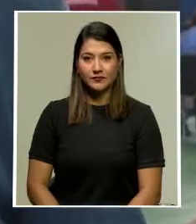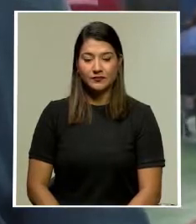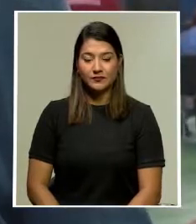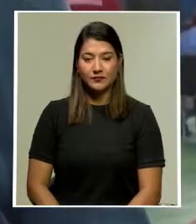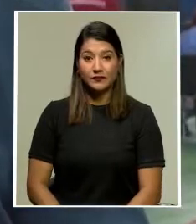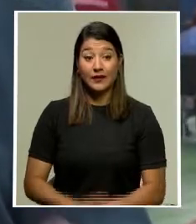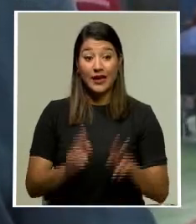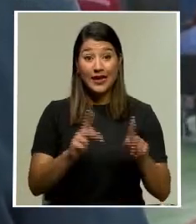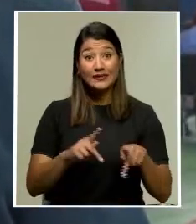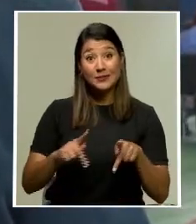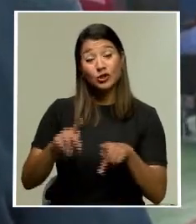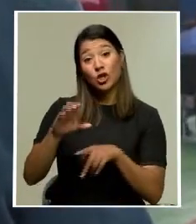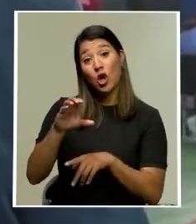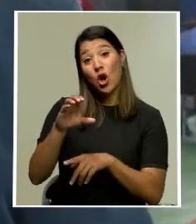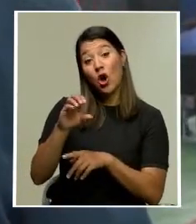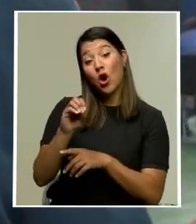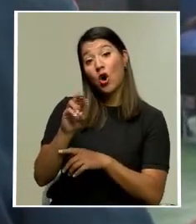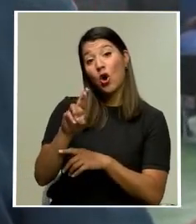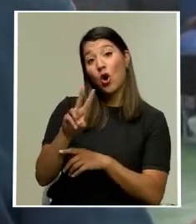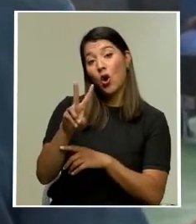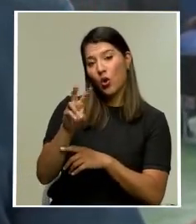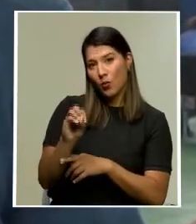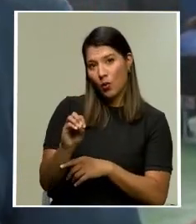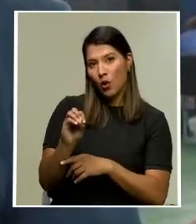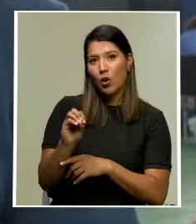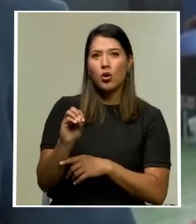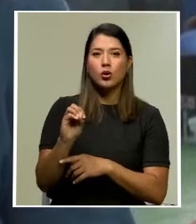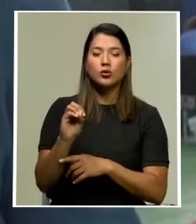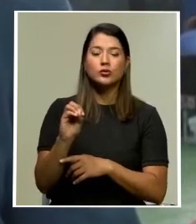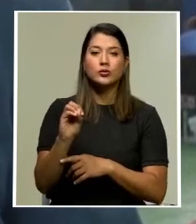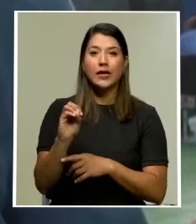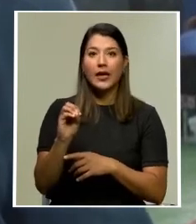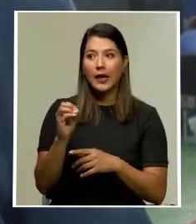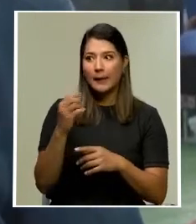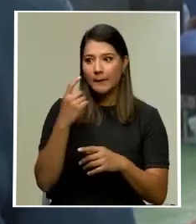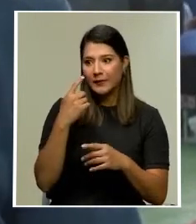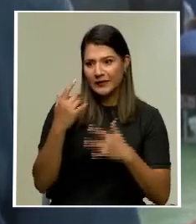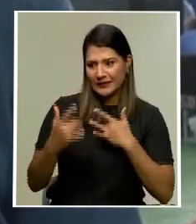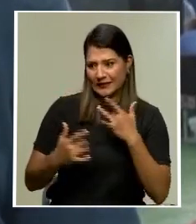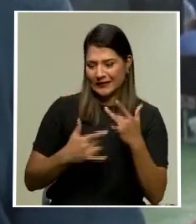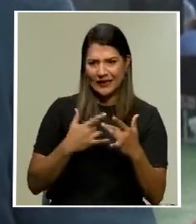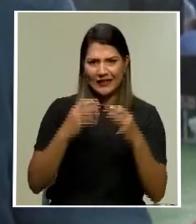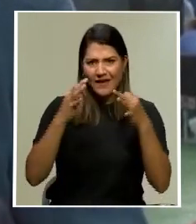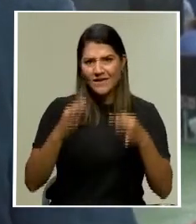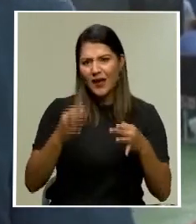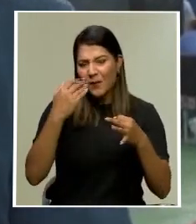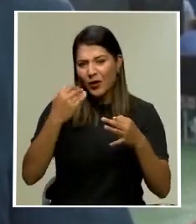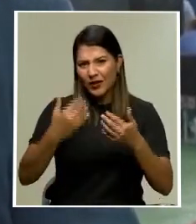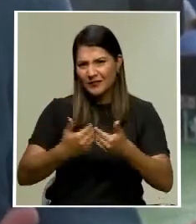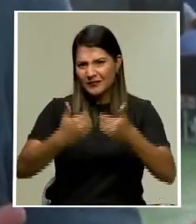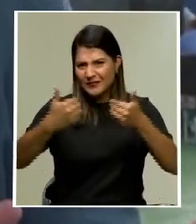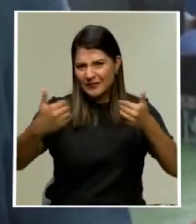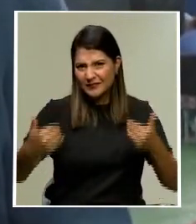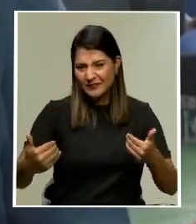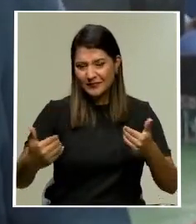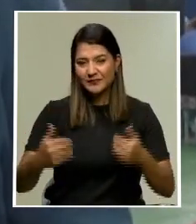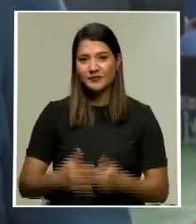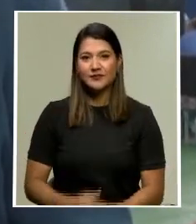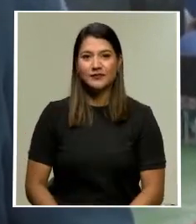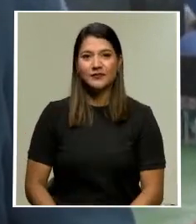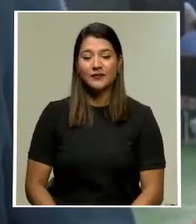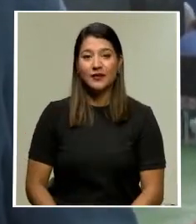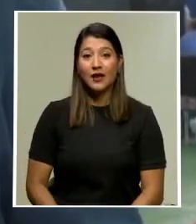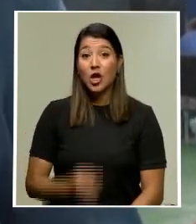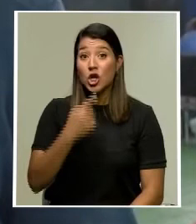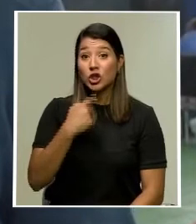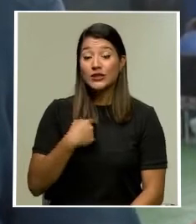La gente de Corvo ha vivido la ausencia de pandemia en la isla como una especie de compensación por su aislamiento, su dura vida y otros problemas aquí existentes, nos